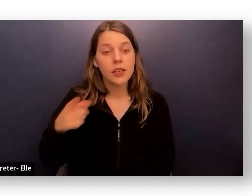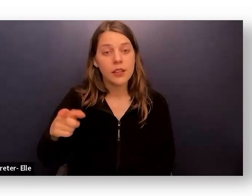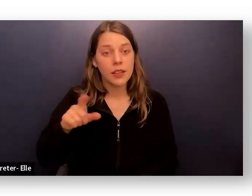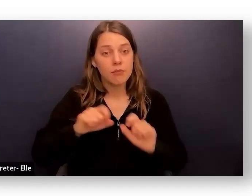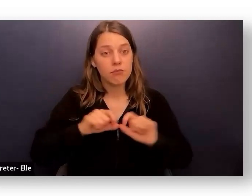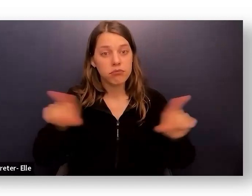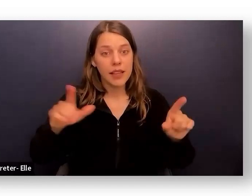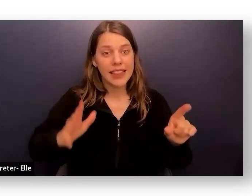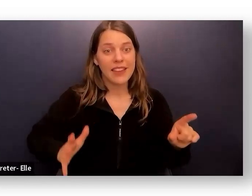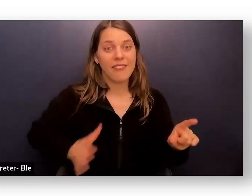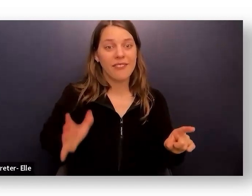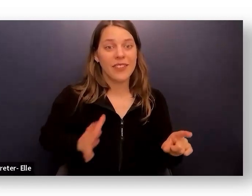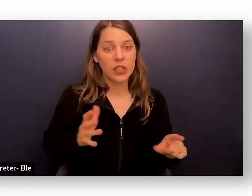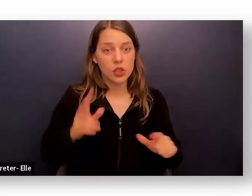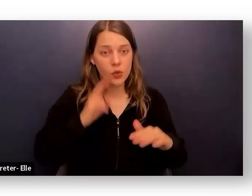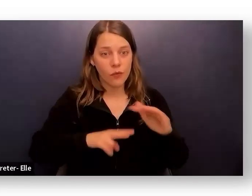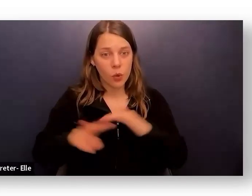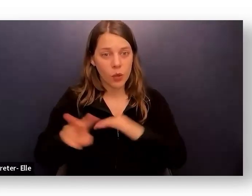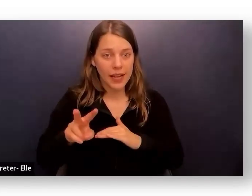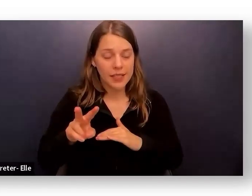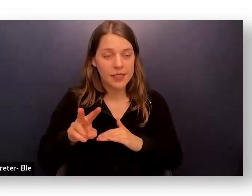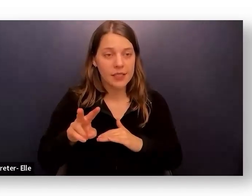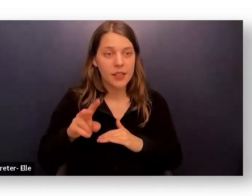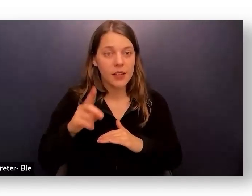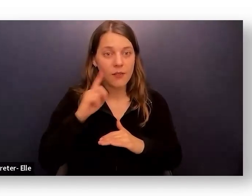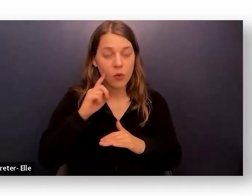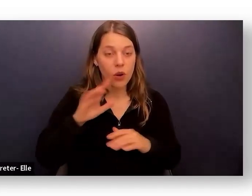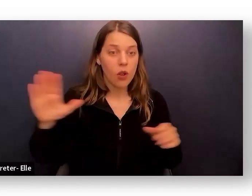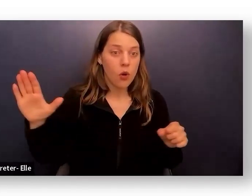ellos son los que ponen pronóstico del clima oficial